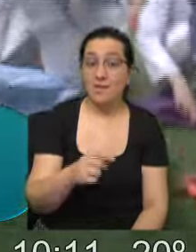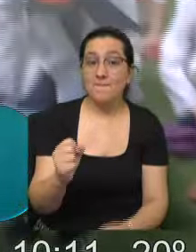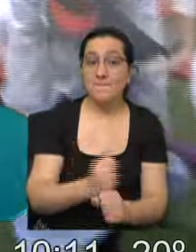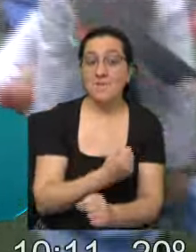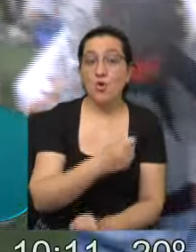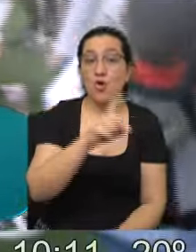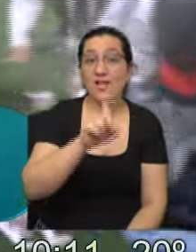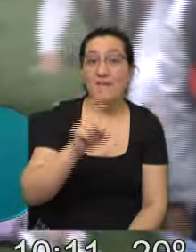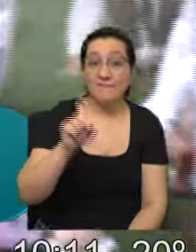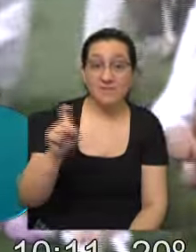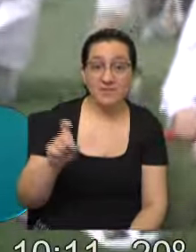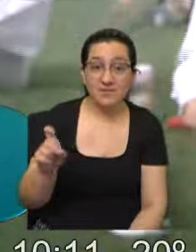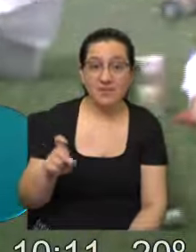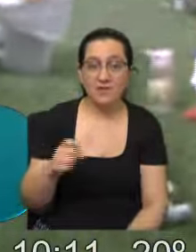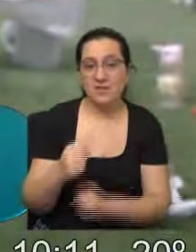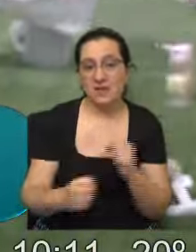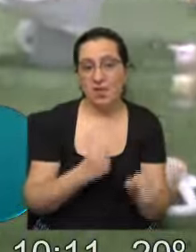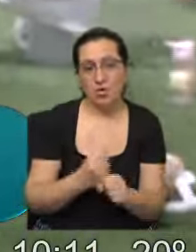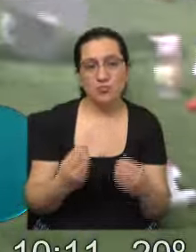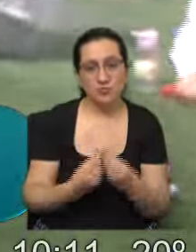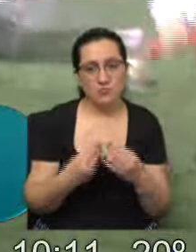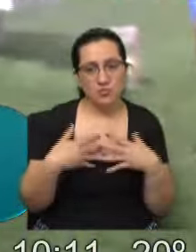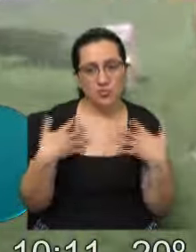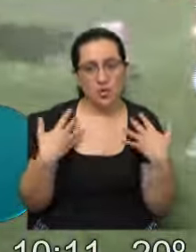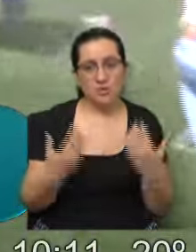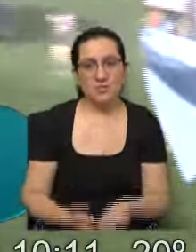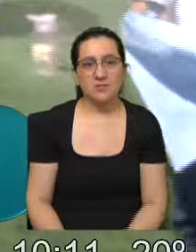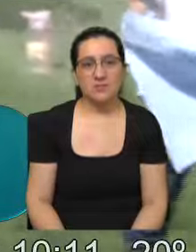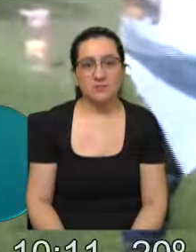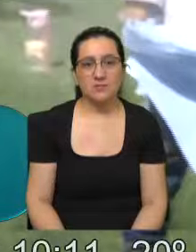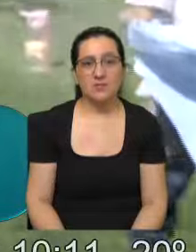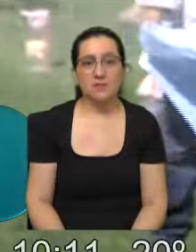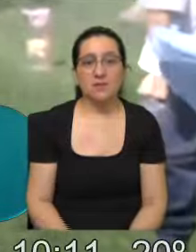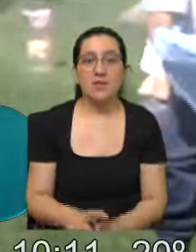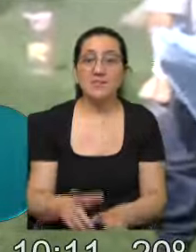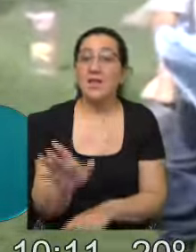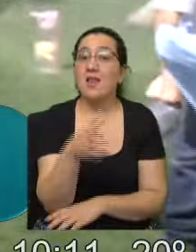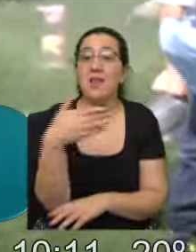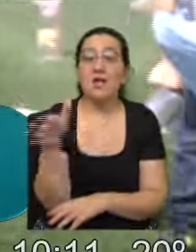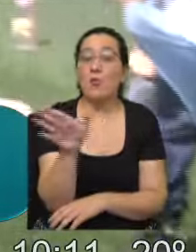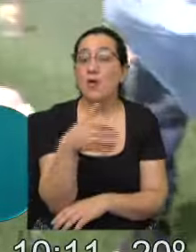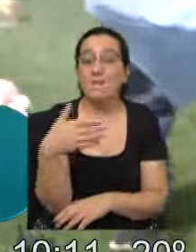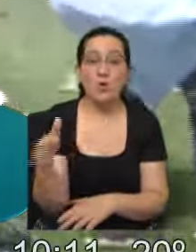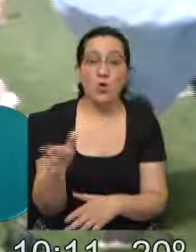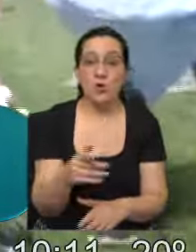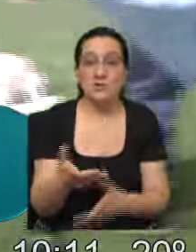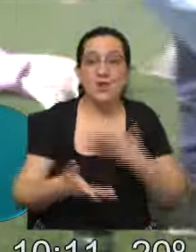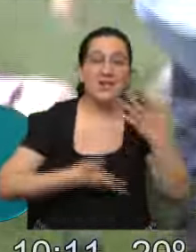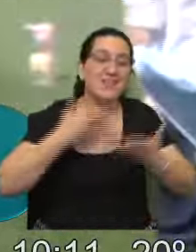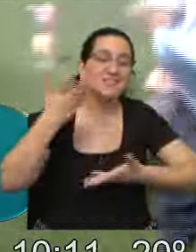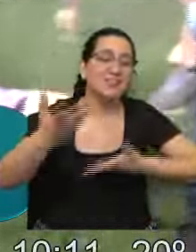trayectoria en este año lleno de emociones y me dice claro es es el himno por naturaleza montevo yo creo que que es una